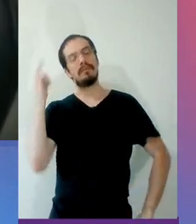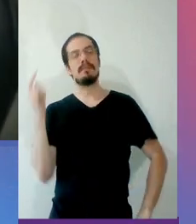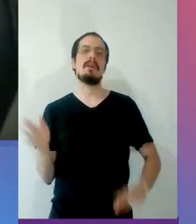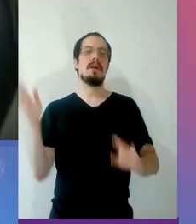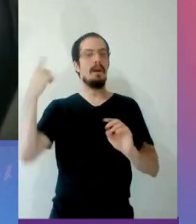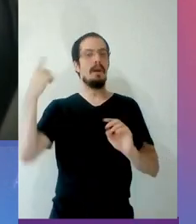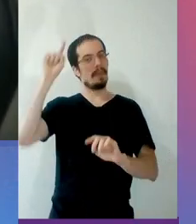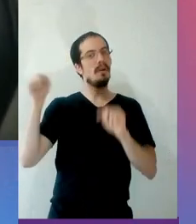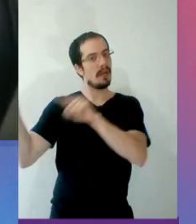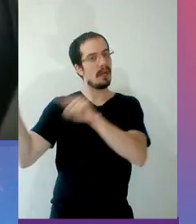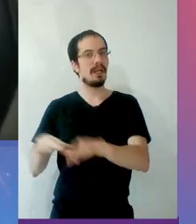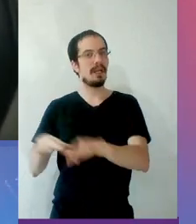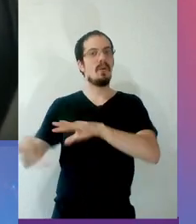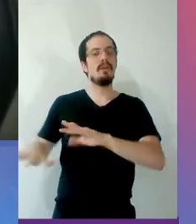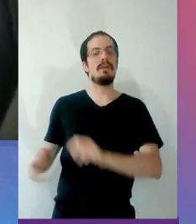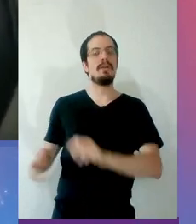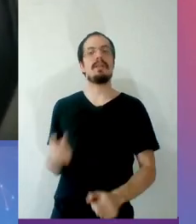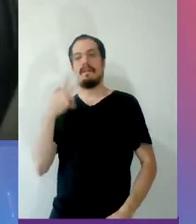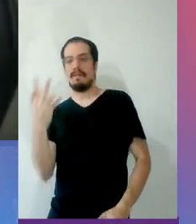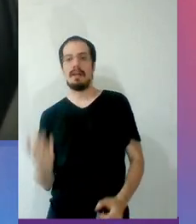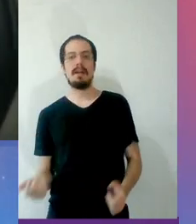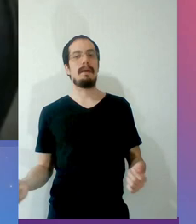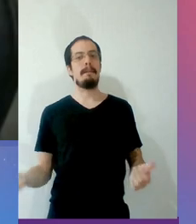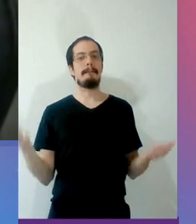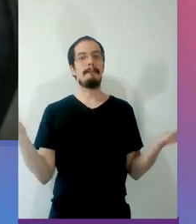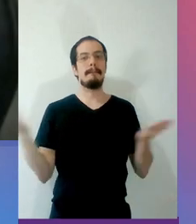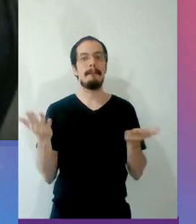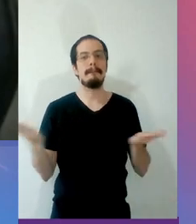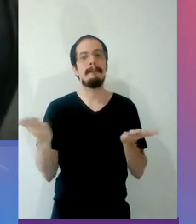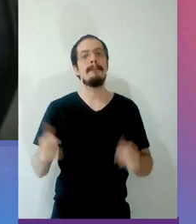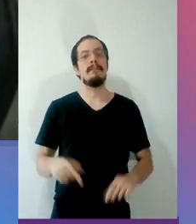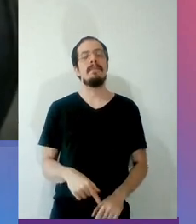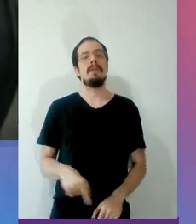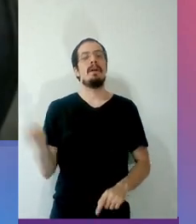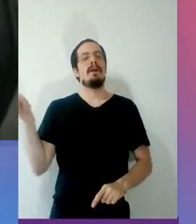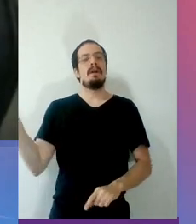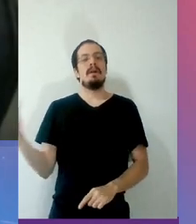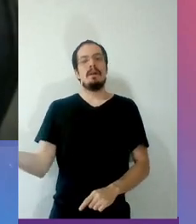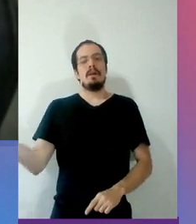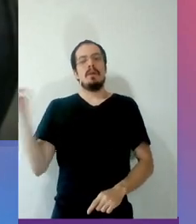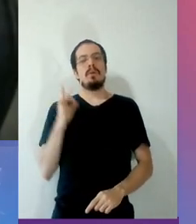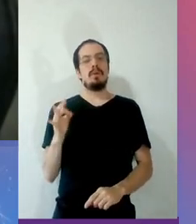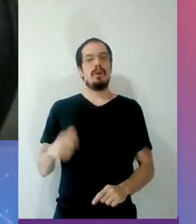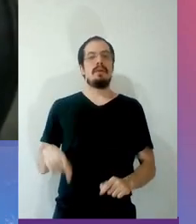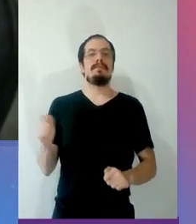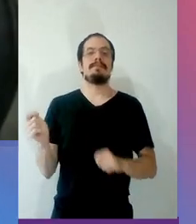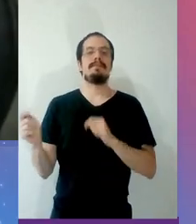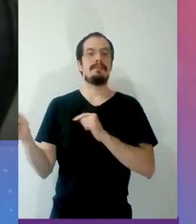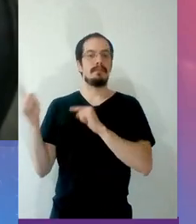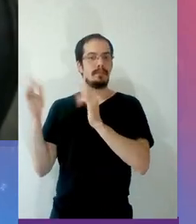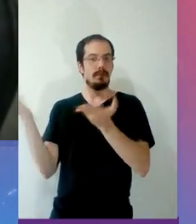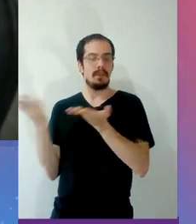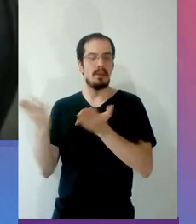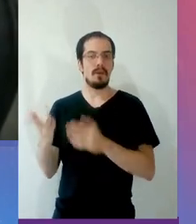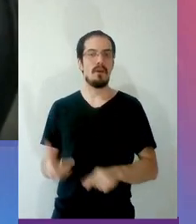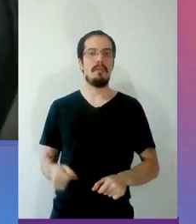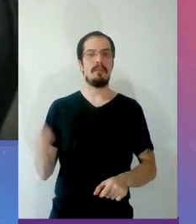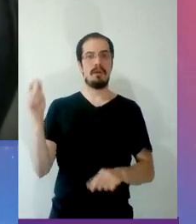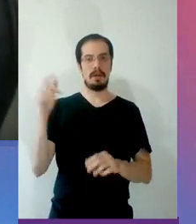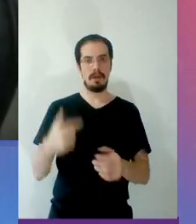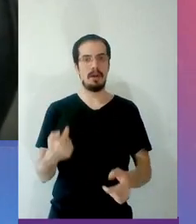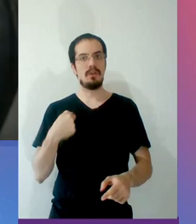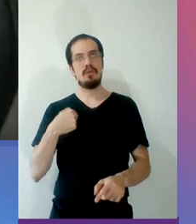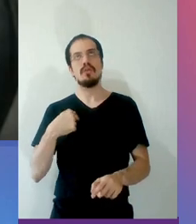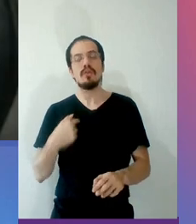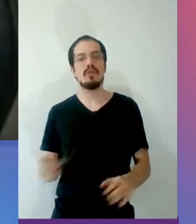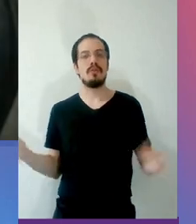con esto que yo les decía de que uno se empieza a transformar en activista de lo que hace, cuando se da cuenta que